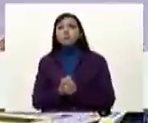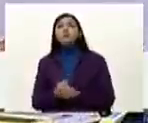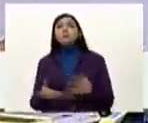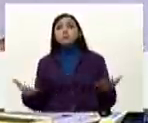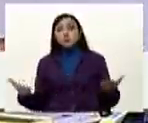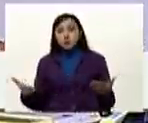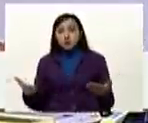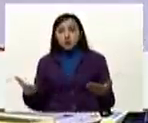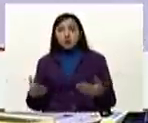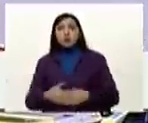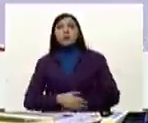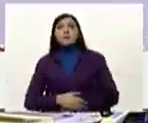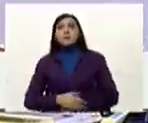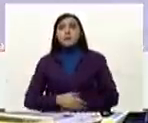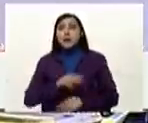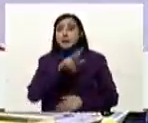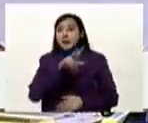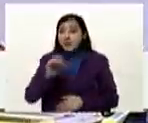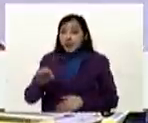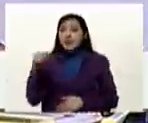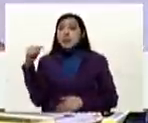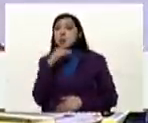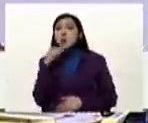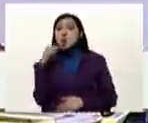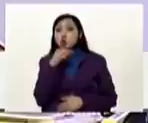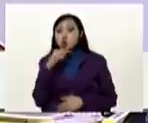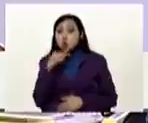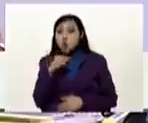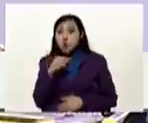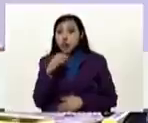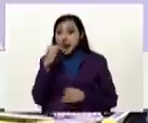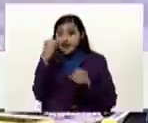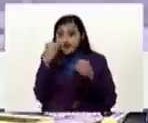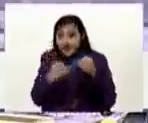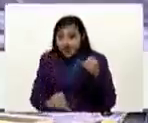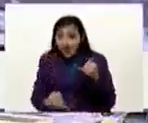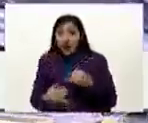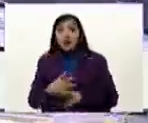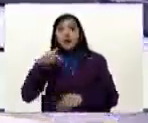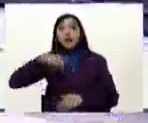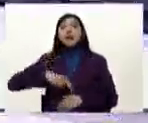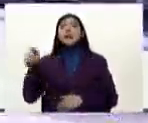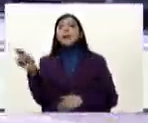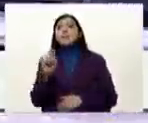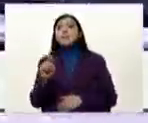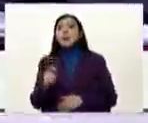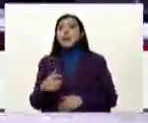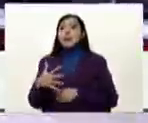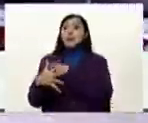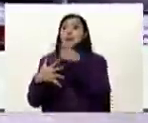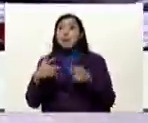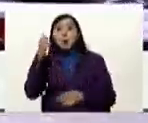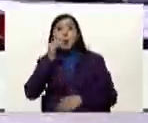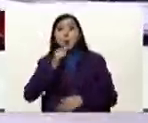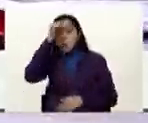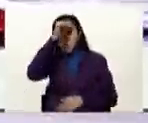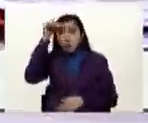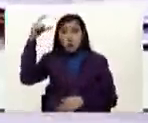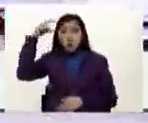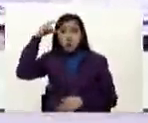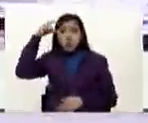para el 30 de octubre, cuando esté finalizando este mes que tiene 5 sábados y